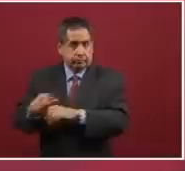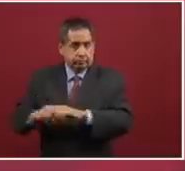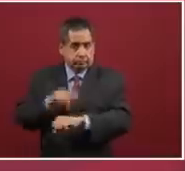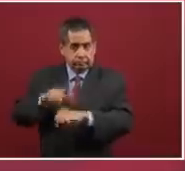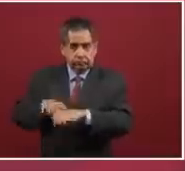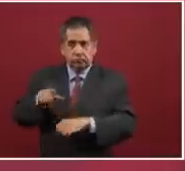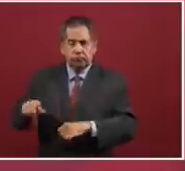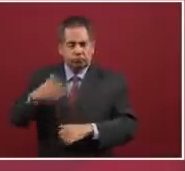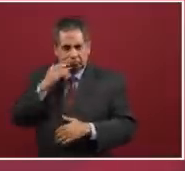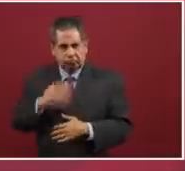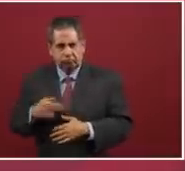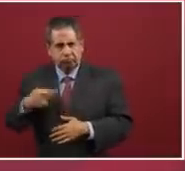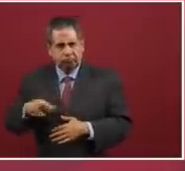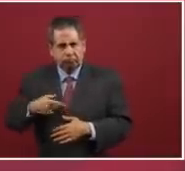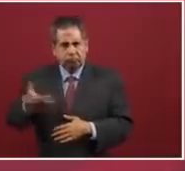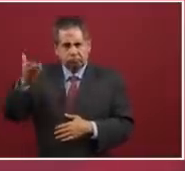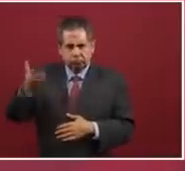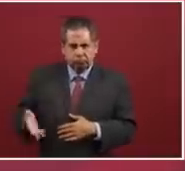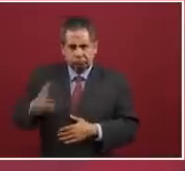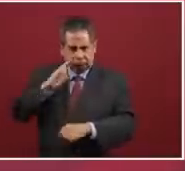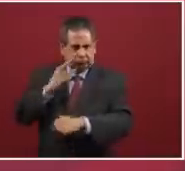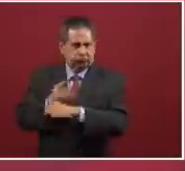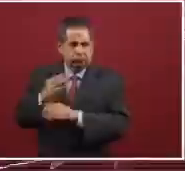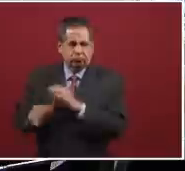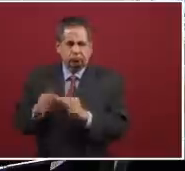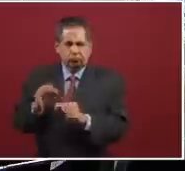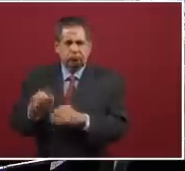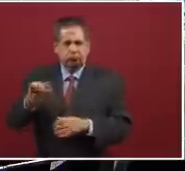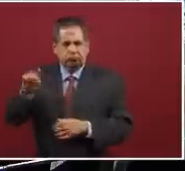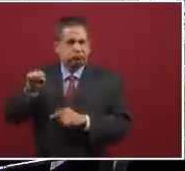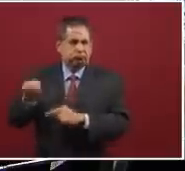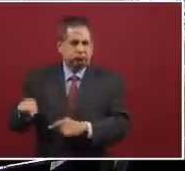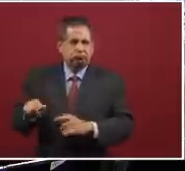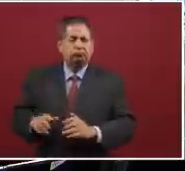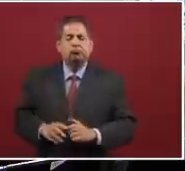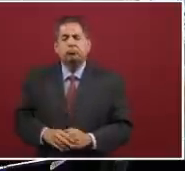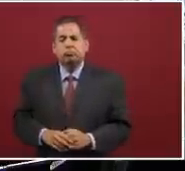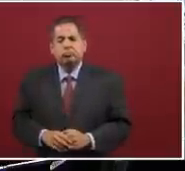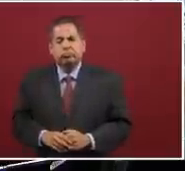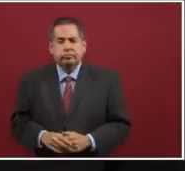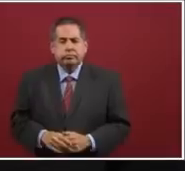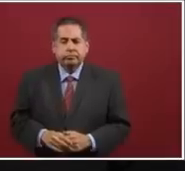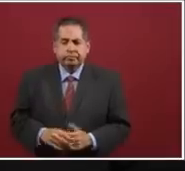un agente responsable, profesional,